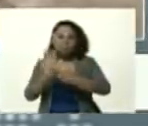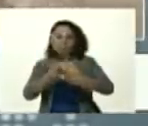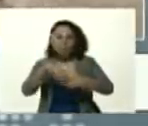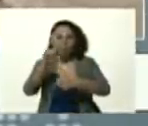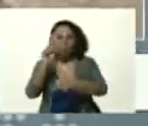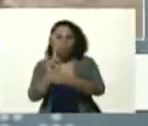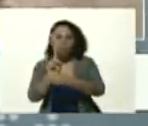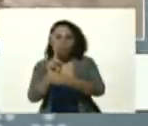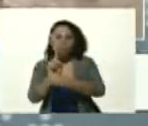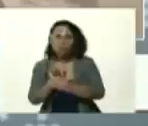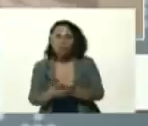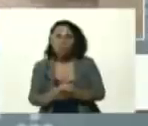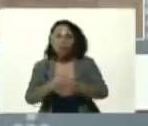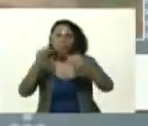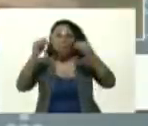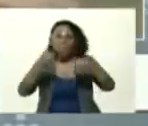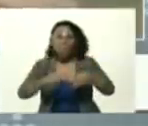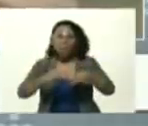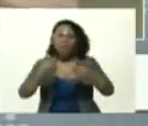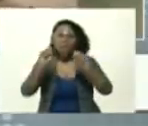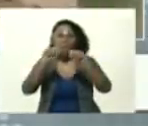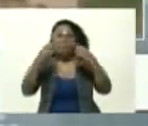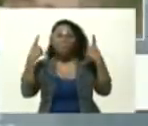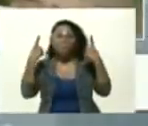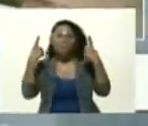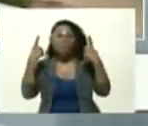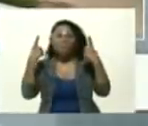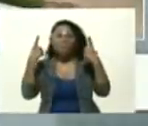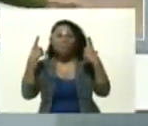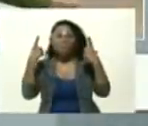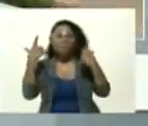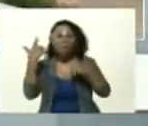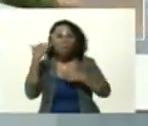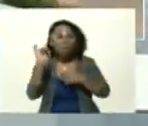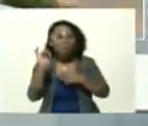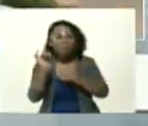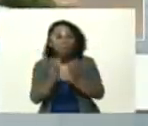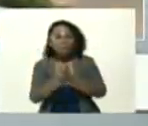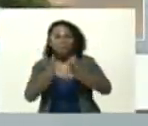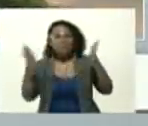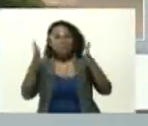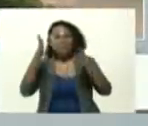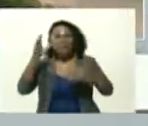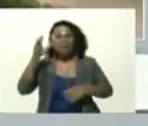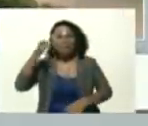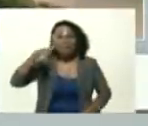única. Hoy La Guaira es una gran ciudad.